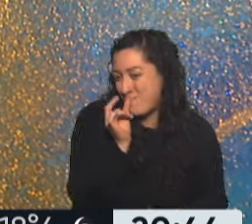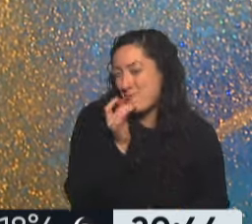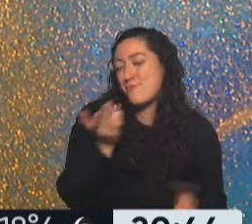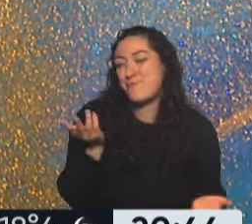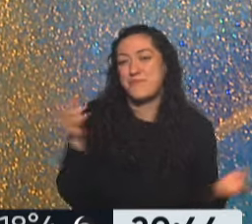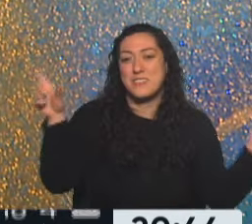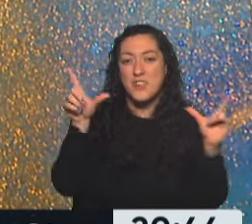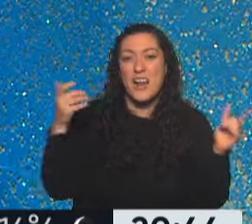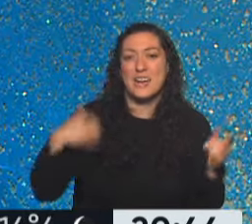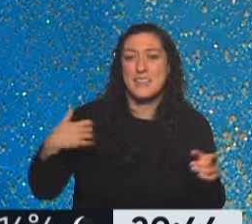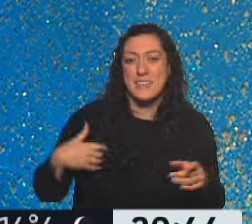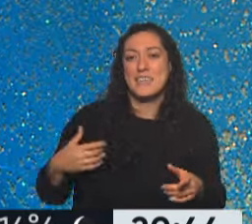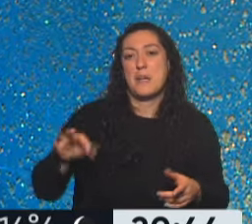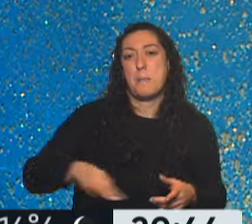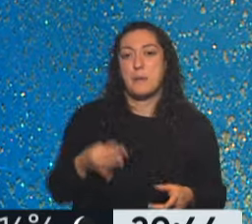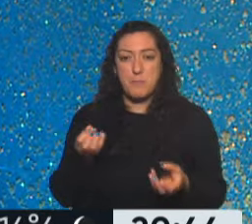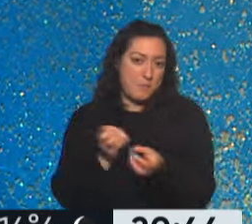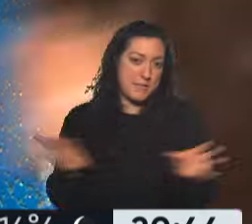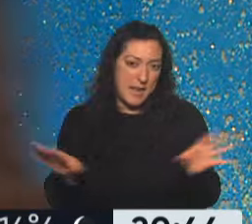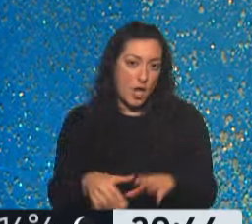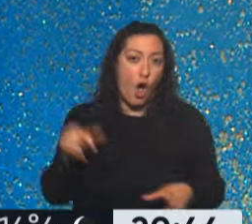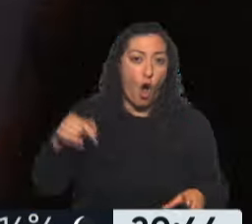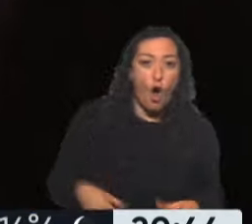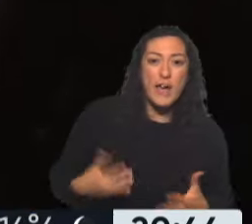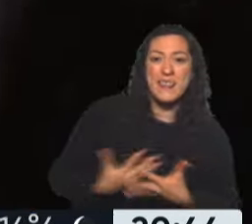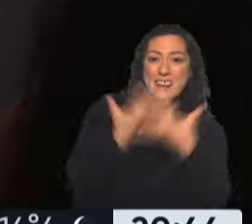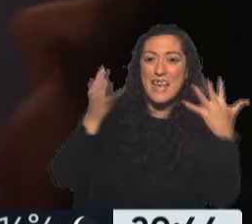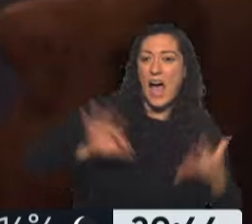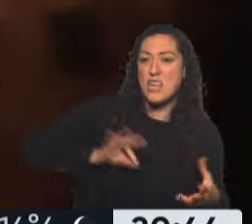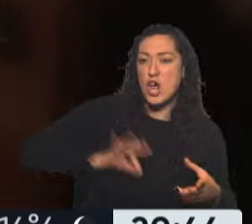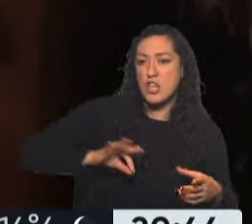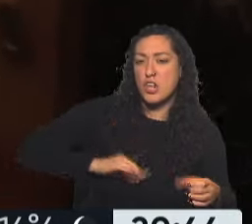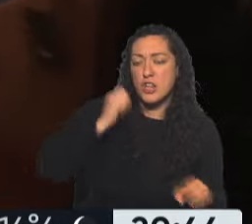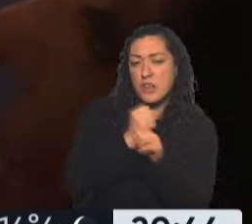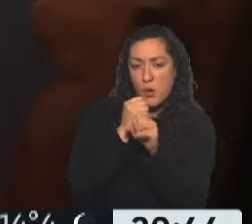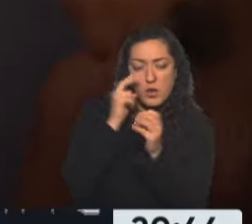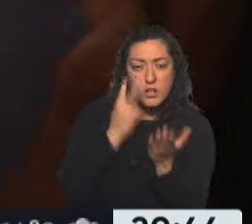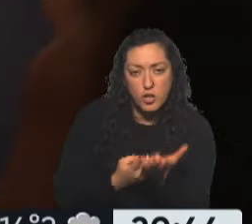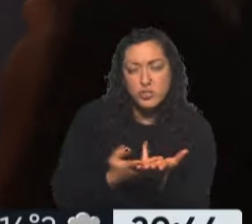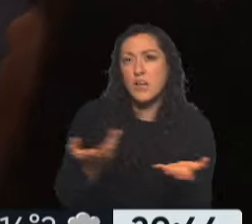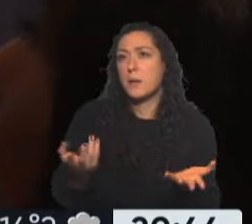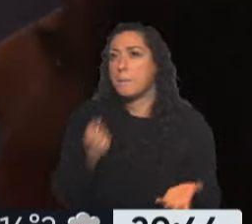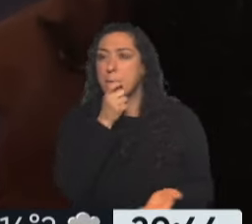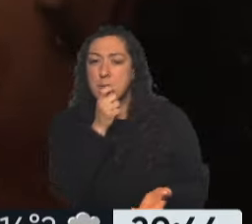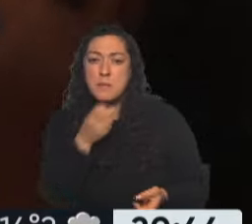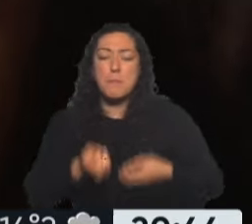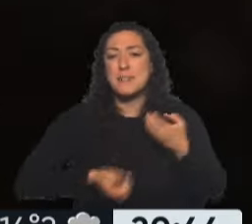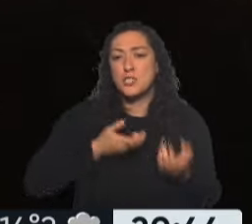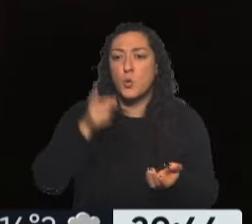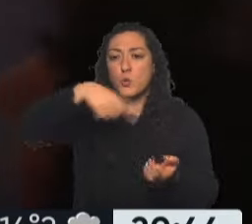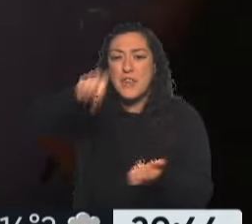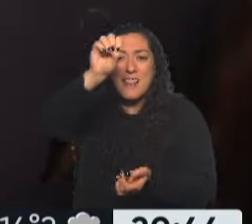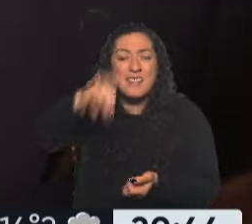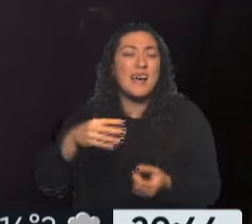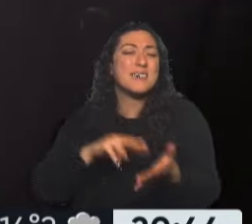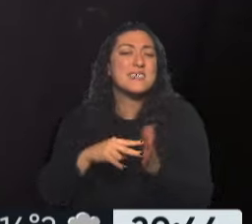argentina. Los Martín Fierro ya están en marcha. Hoy es un día de reconocimiento a tantos años de labor, a la pasión por el periodismo. ¿Qué significa para ustedes estar en este Martín